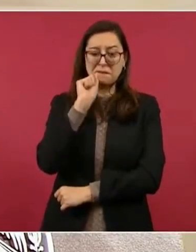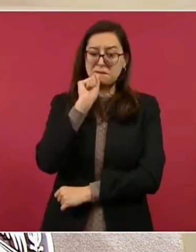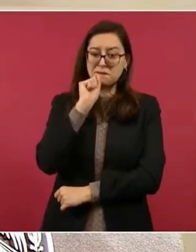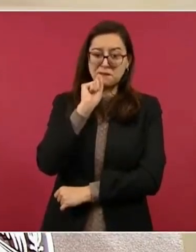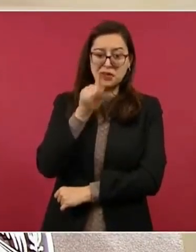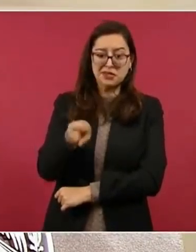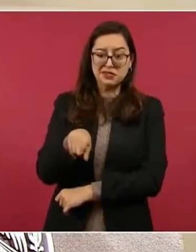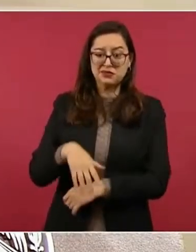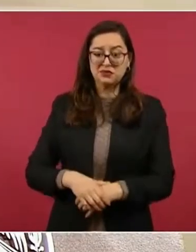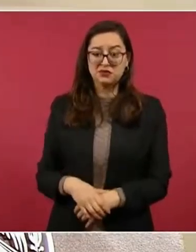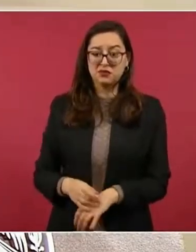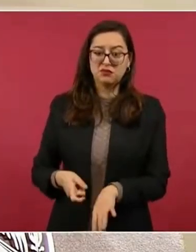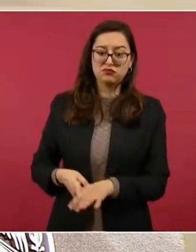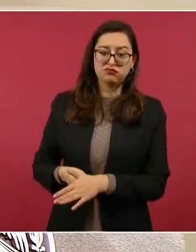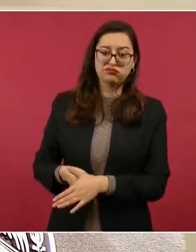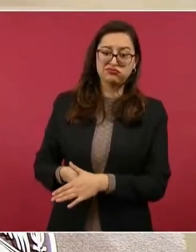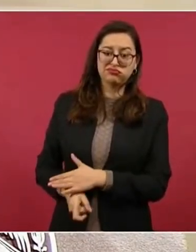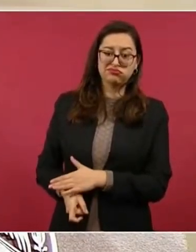Es el maiceo.